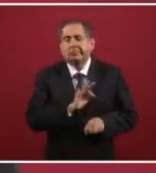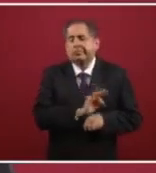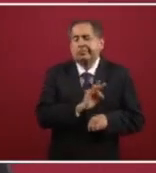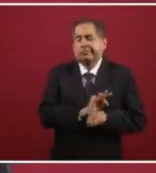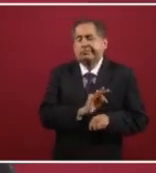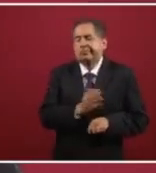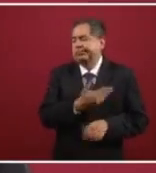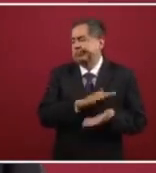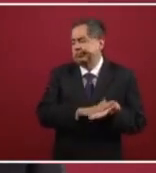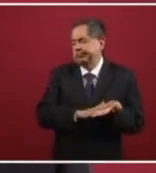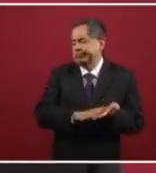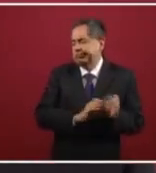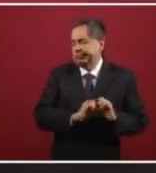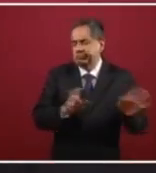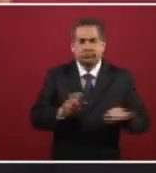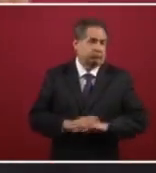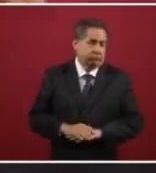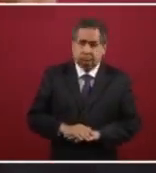voy a